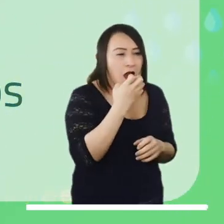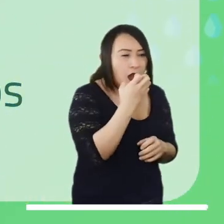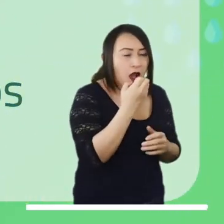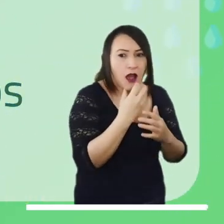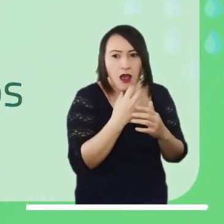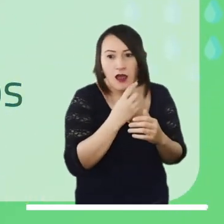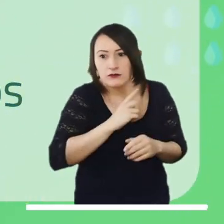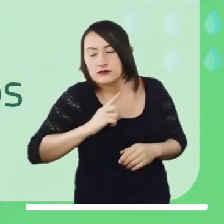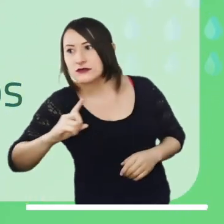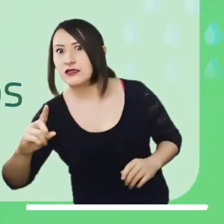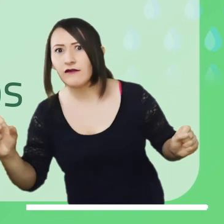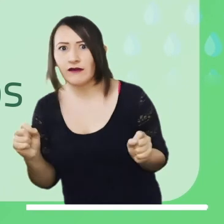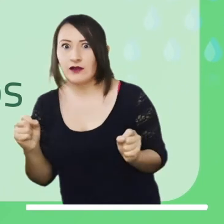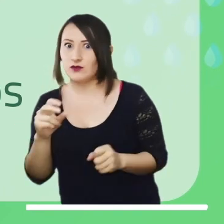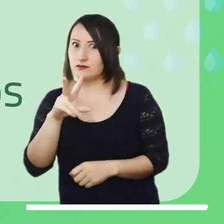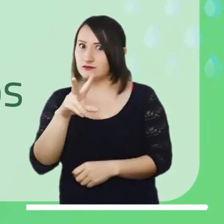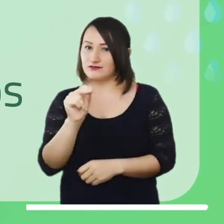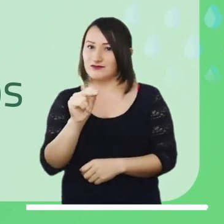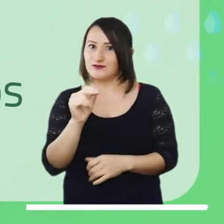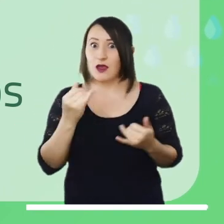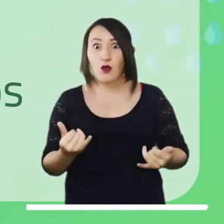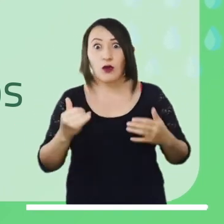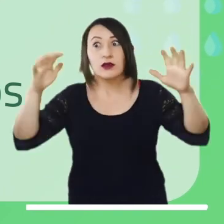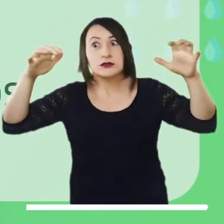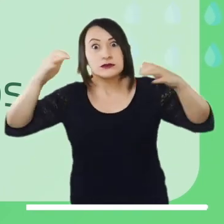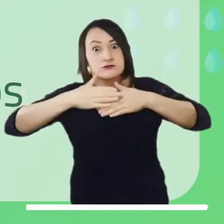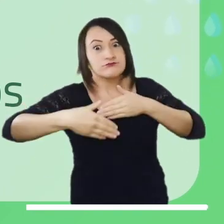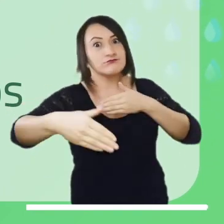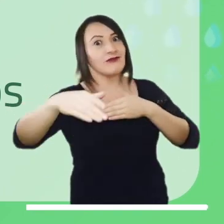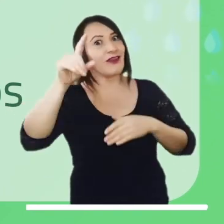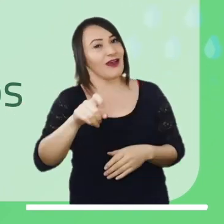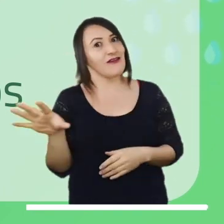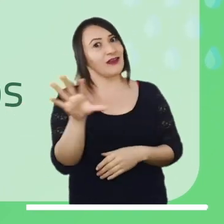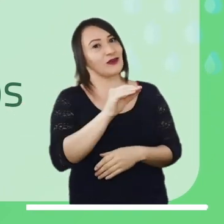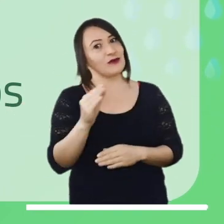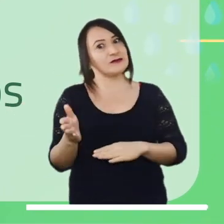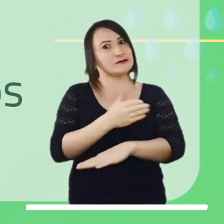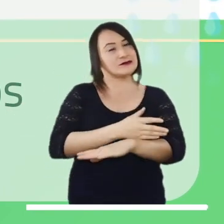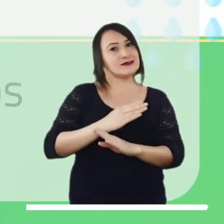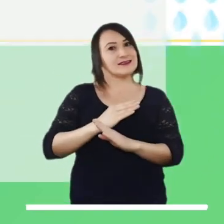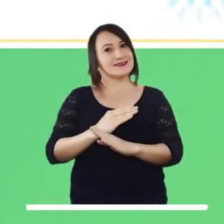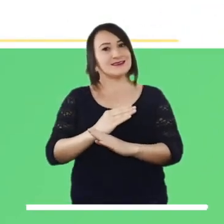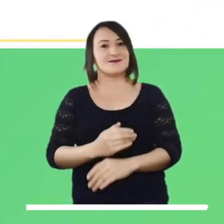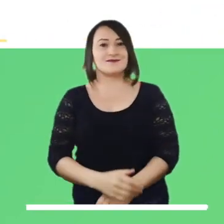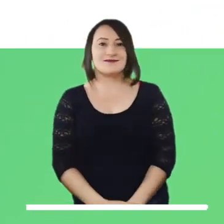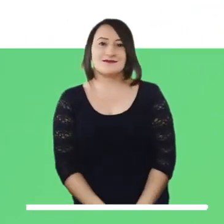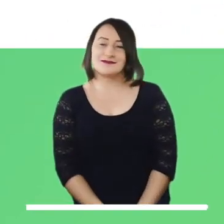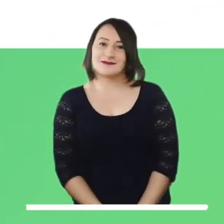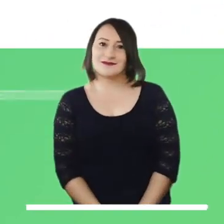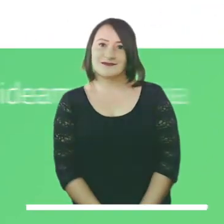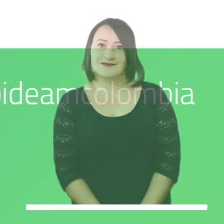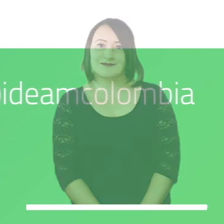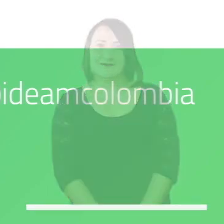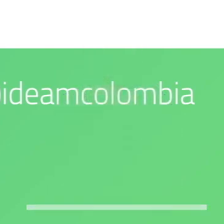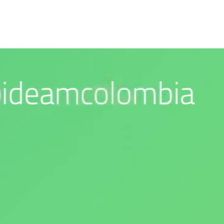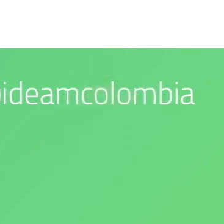cambios súbitos de temperatura. En esta temporada de lluvias, todos debemos estar preparados.